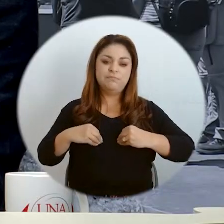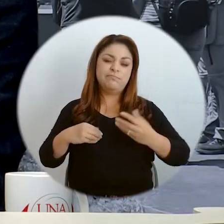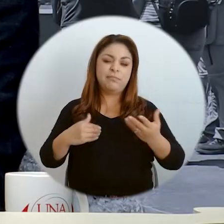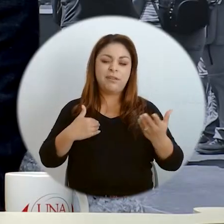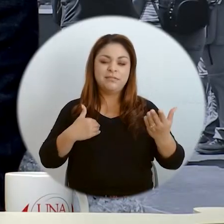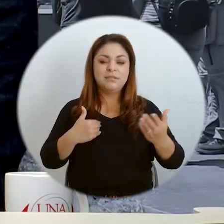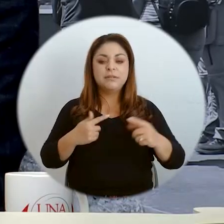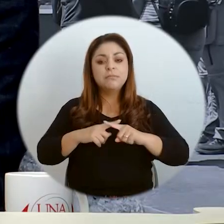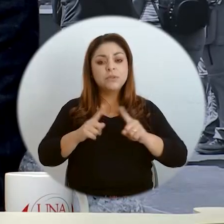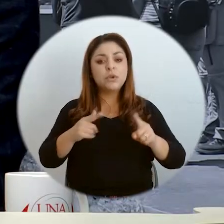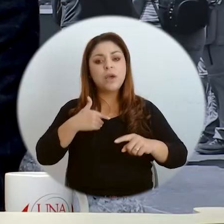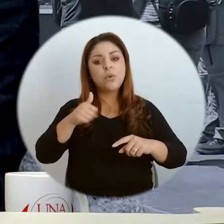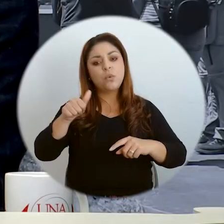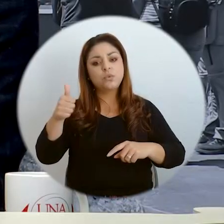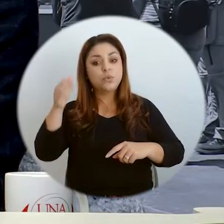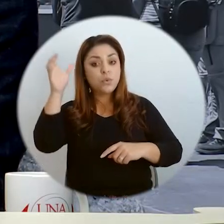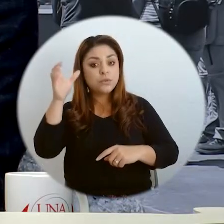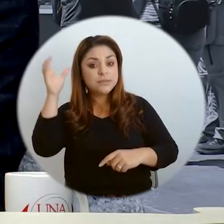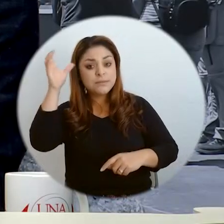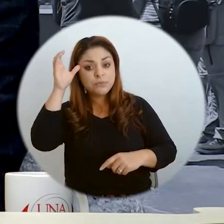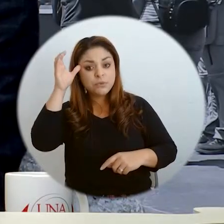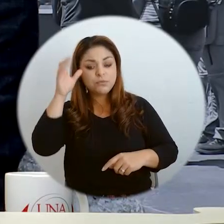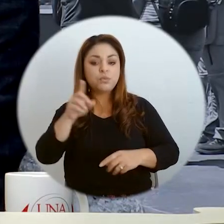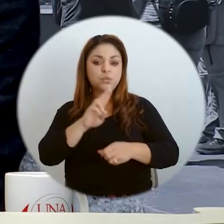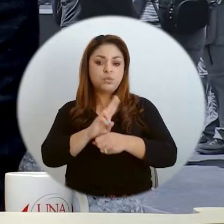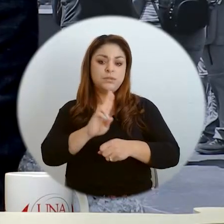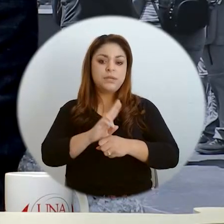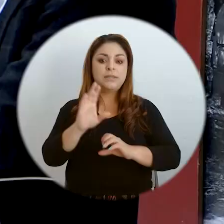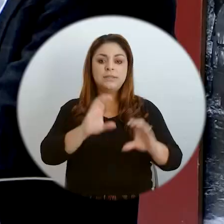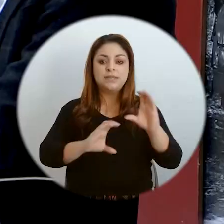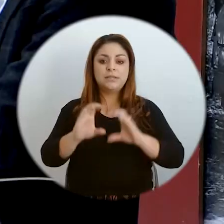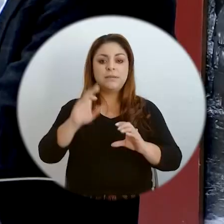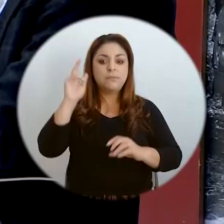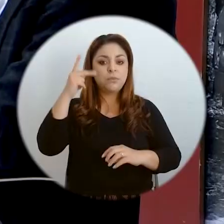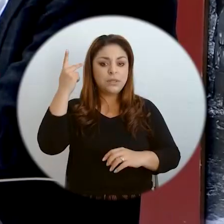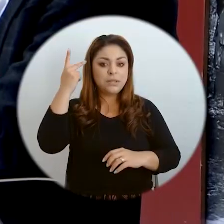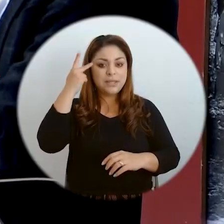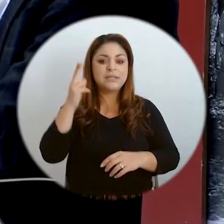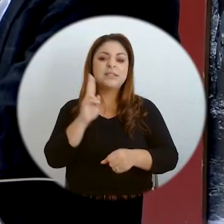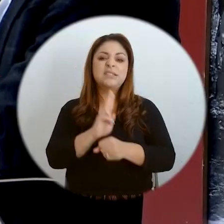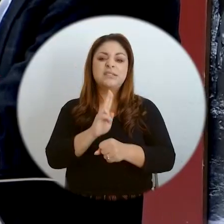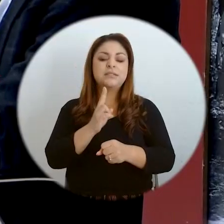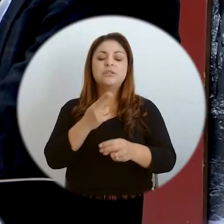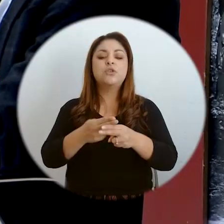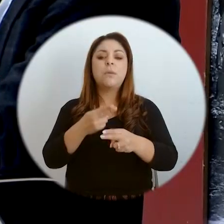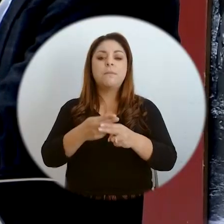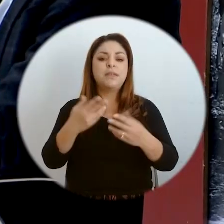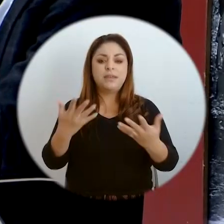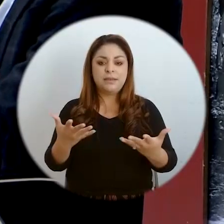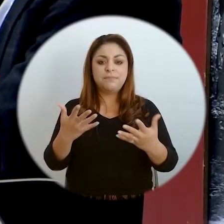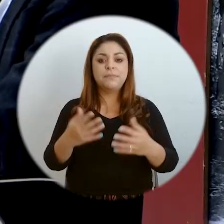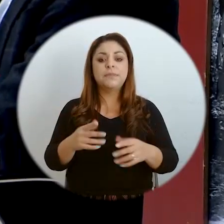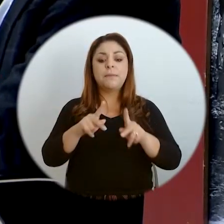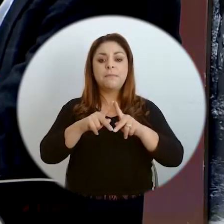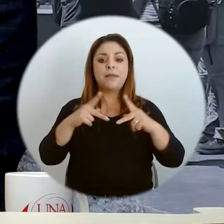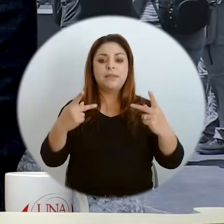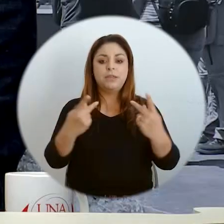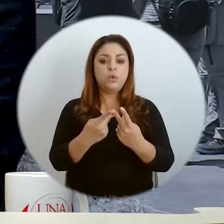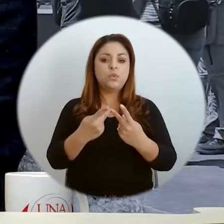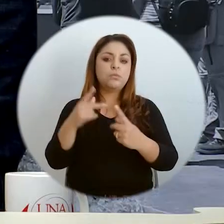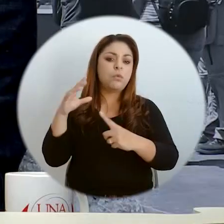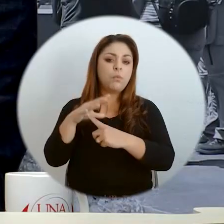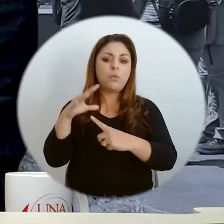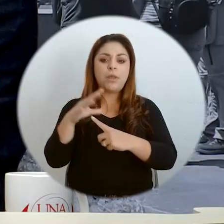Hay otros conceptos, uno muy utilizado en ciencia política es el de partidos populistas radicales de derecha o